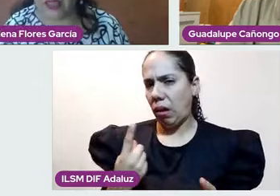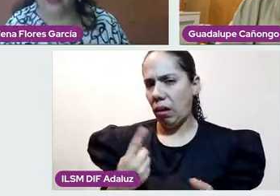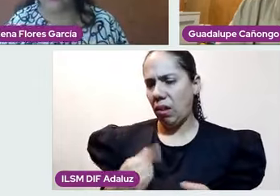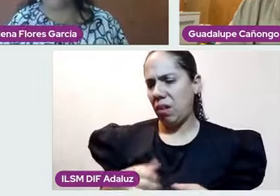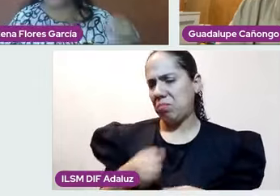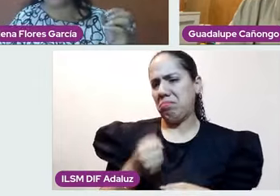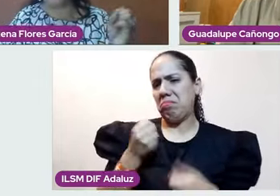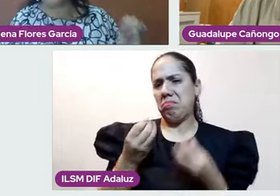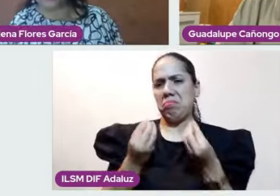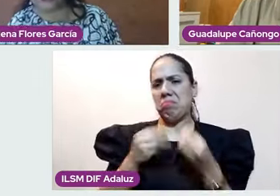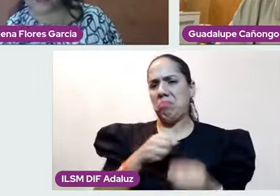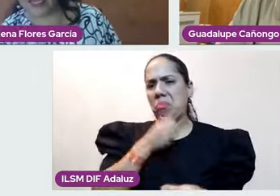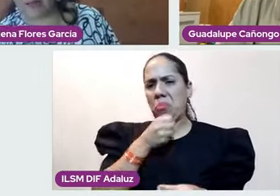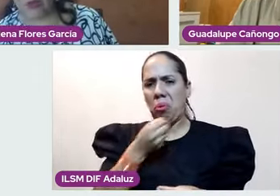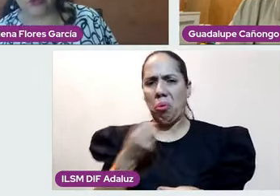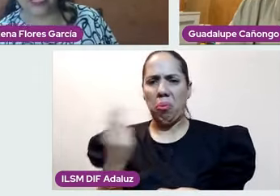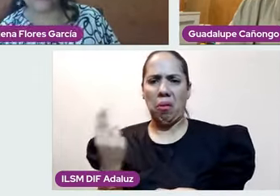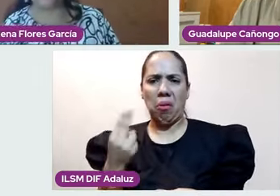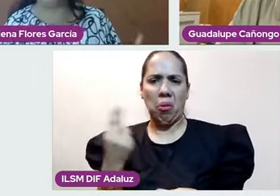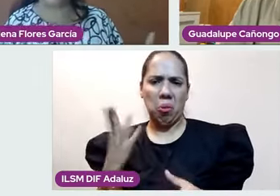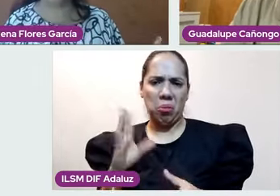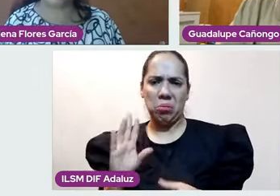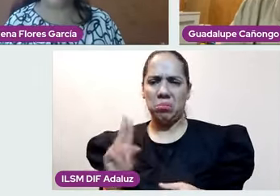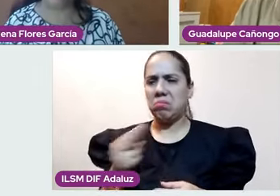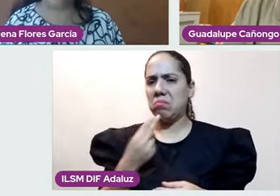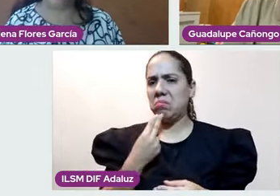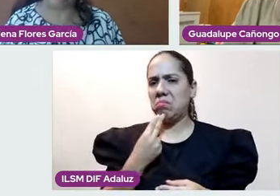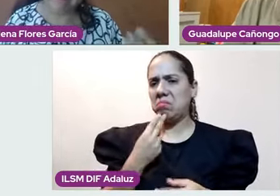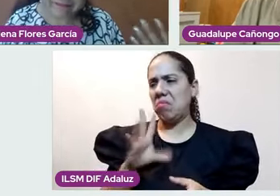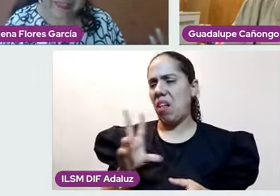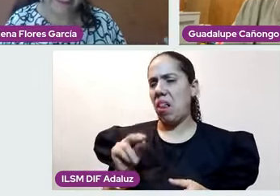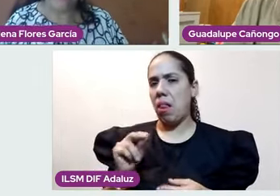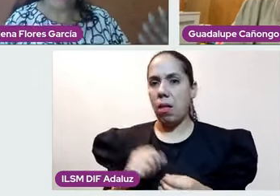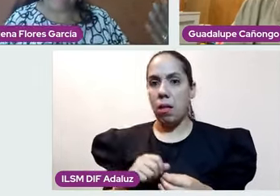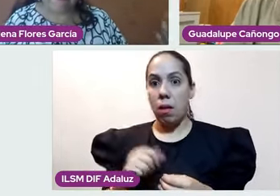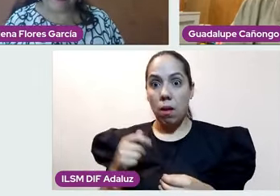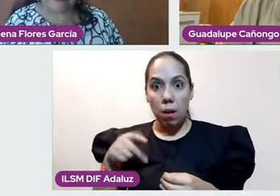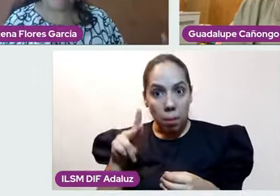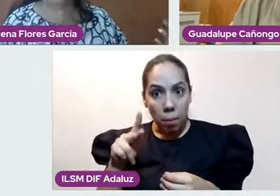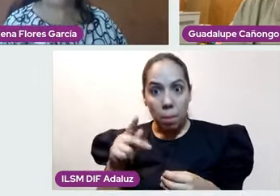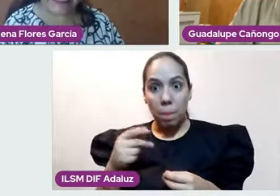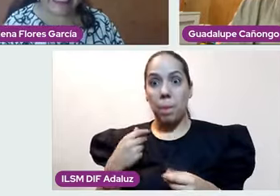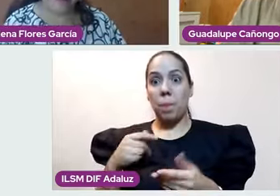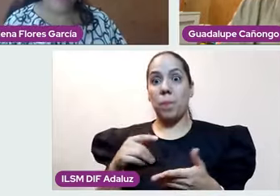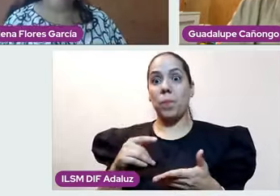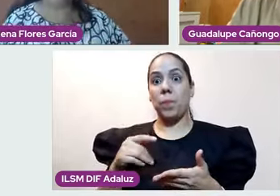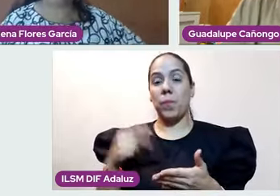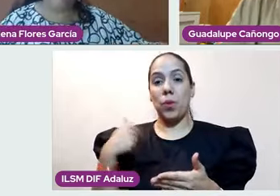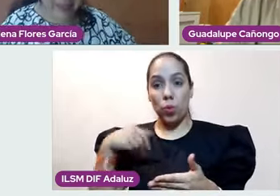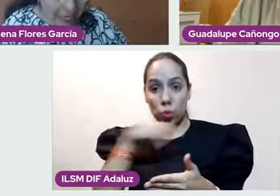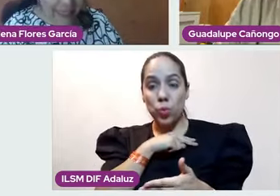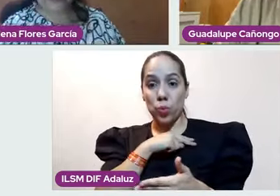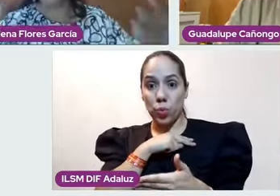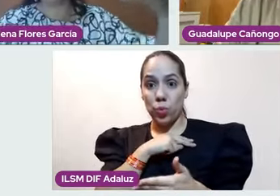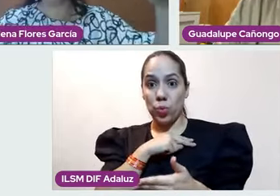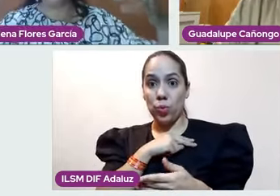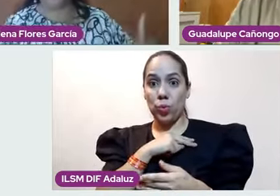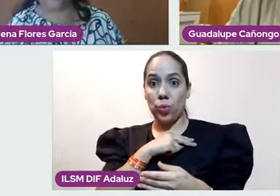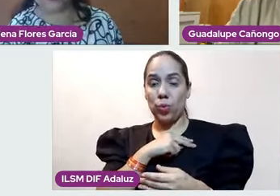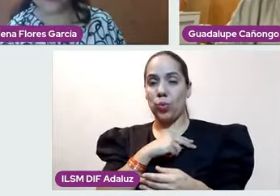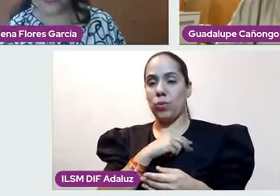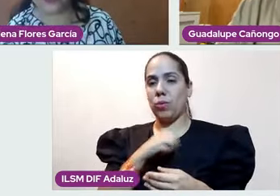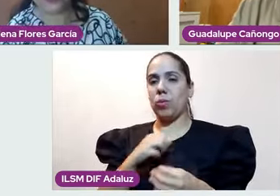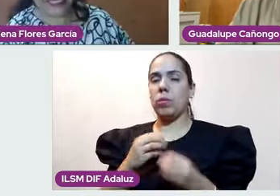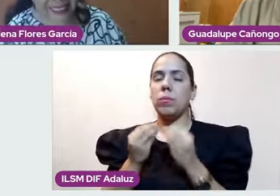los adultos mayores quieran y tengan voluntad de adaptarse. Y me parece que sí, pero también insisto